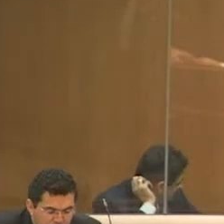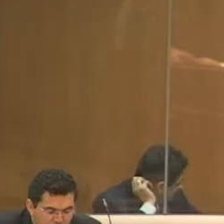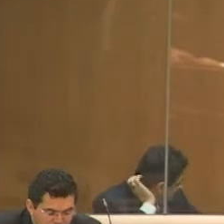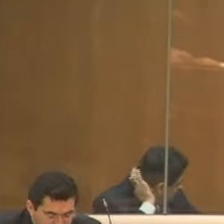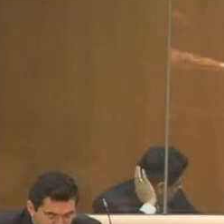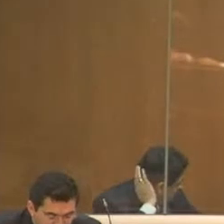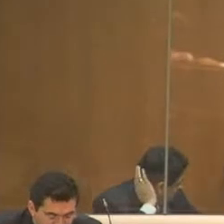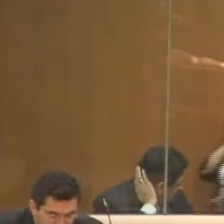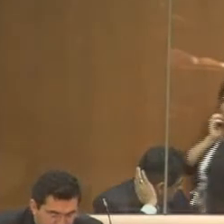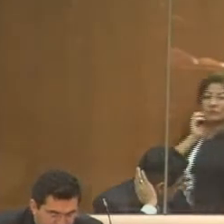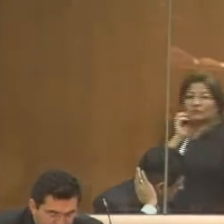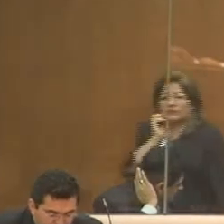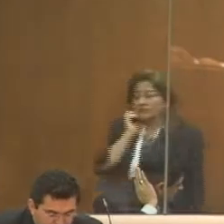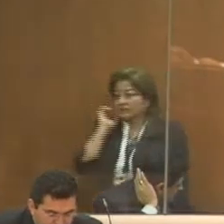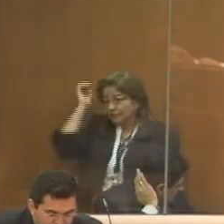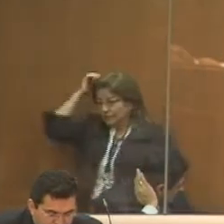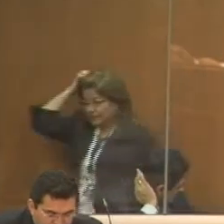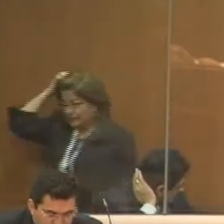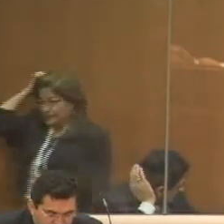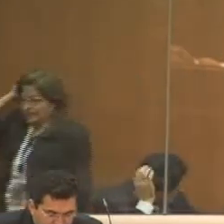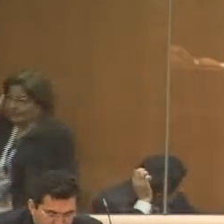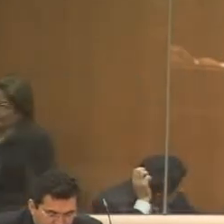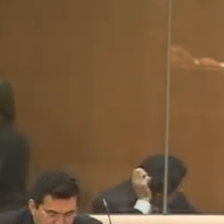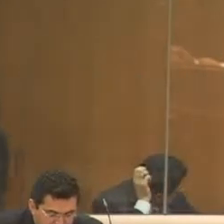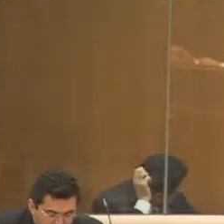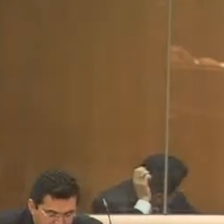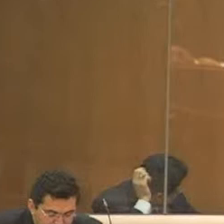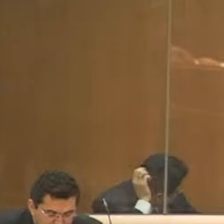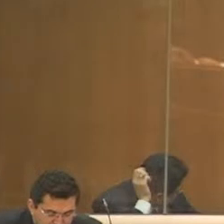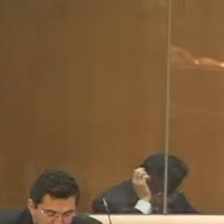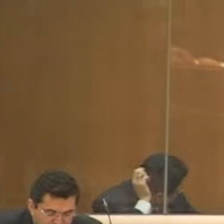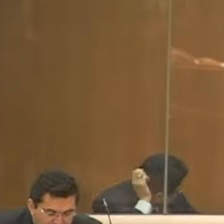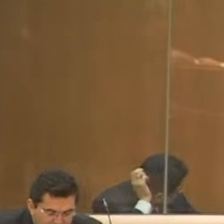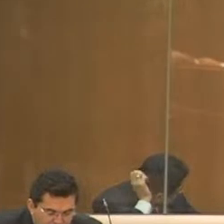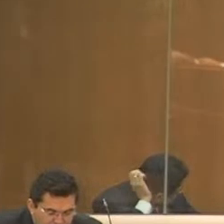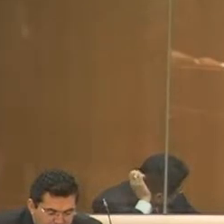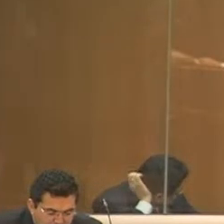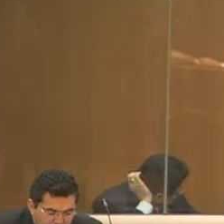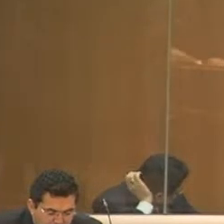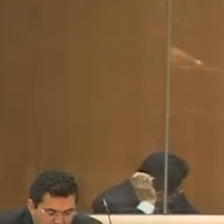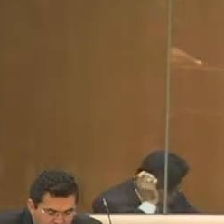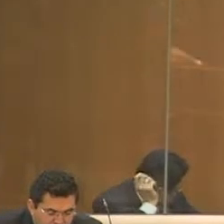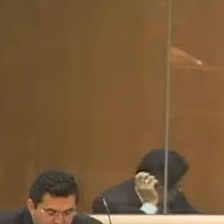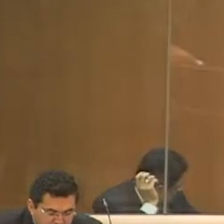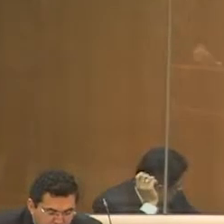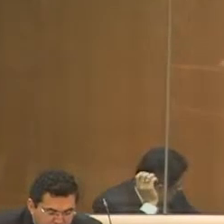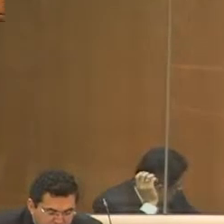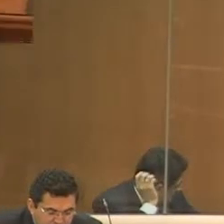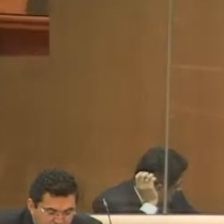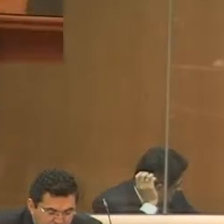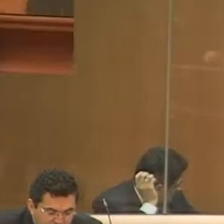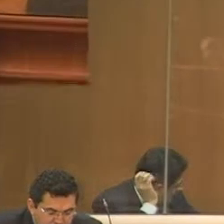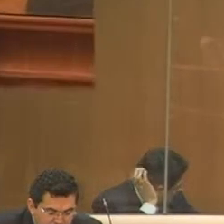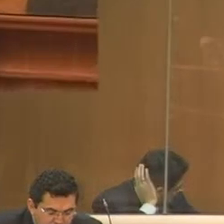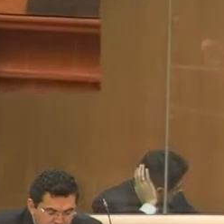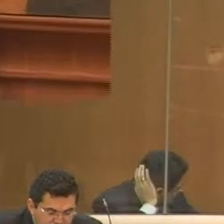pueblo ecuatoriano en este día, el que vamos a tratar una ley que ha despertado el interés ciudadano